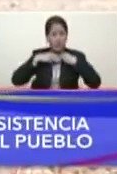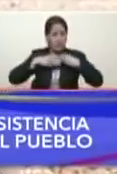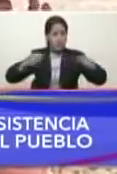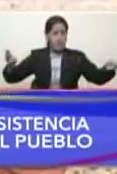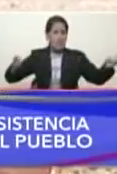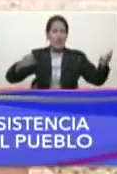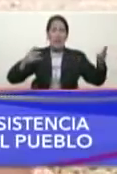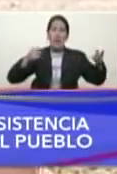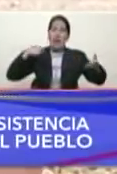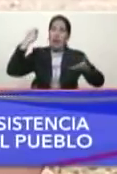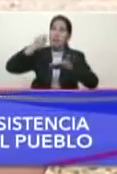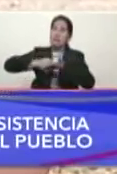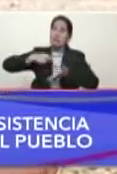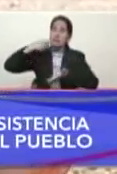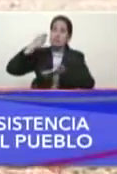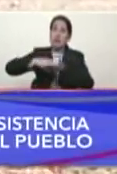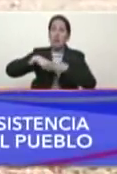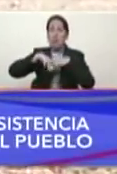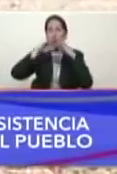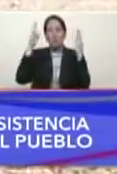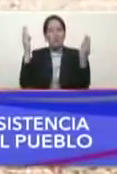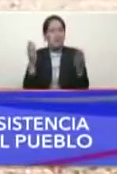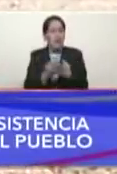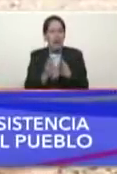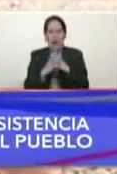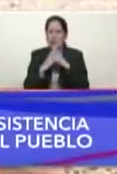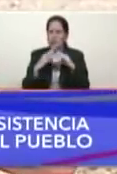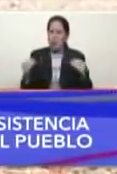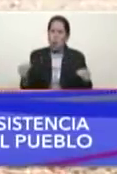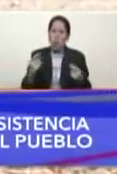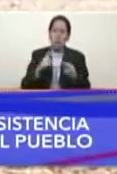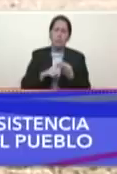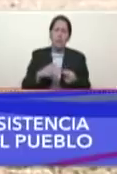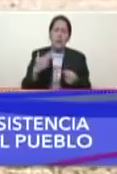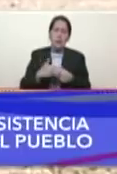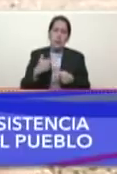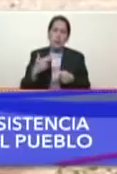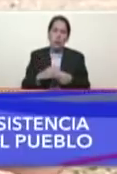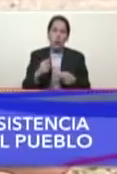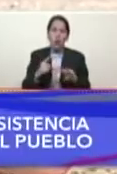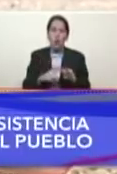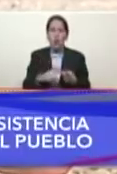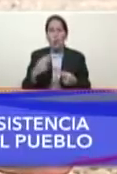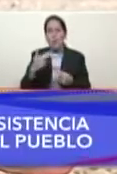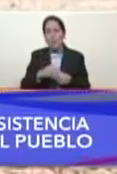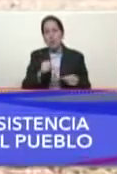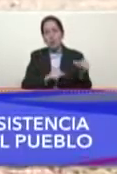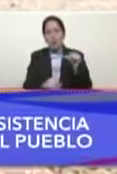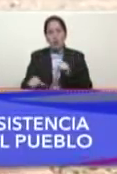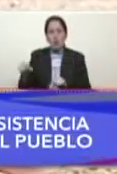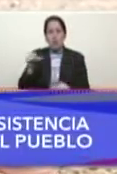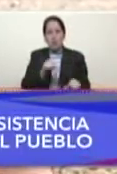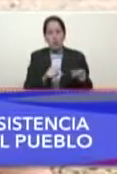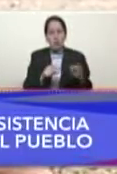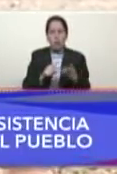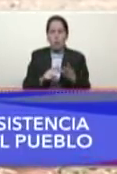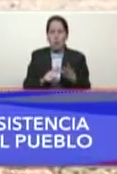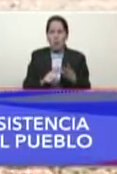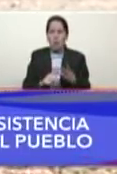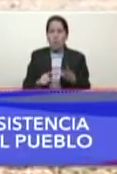inversión mundial en todos los campos, en el petróleo, en la petroquímica, en el